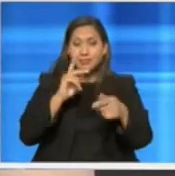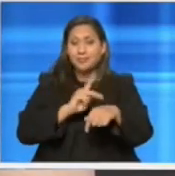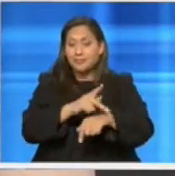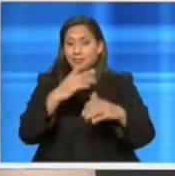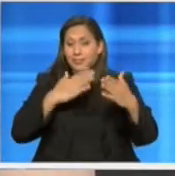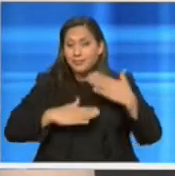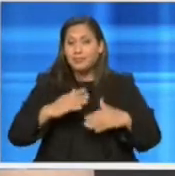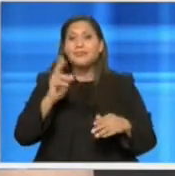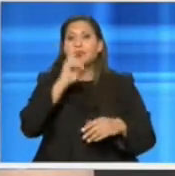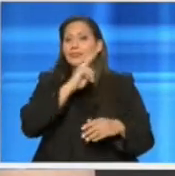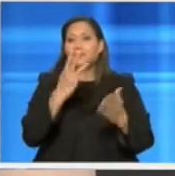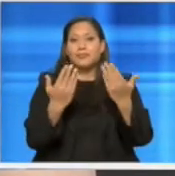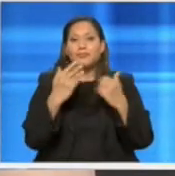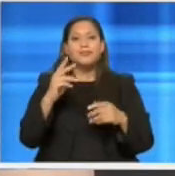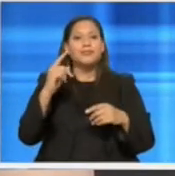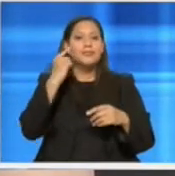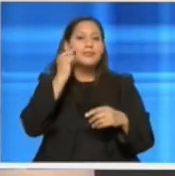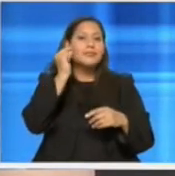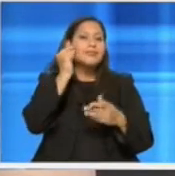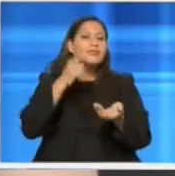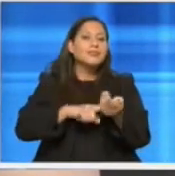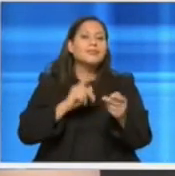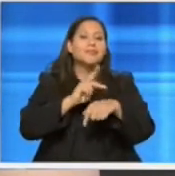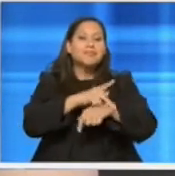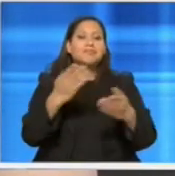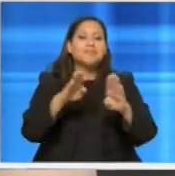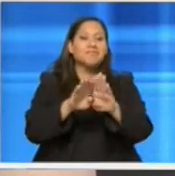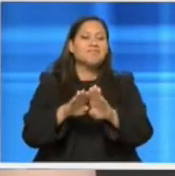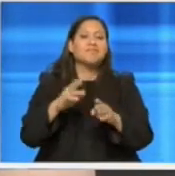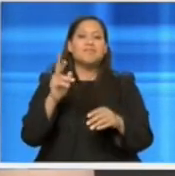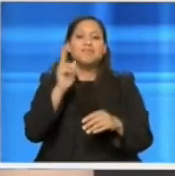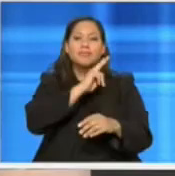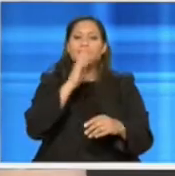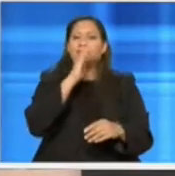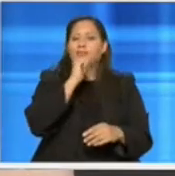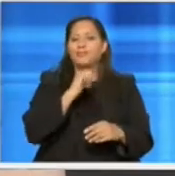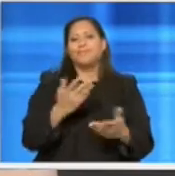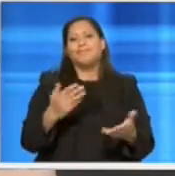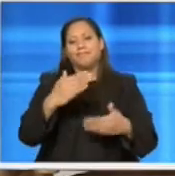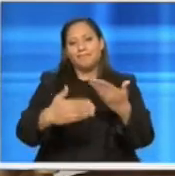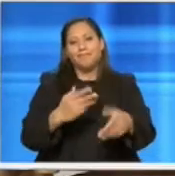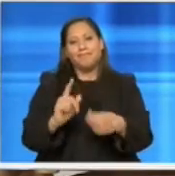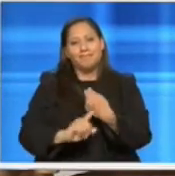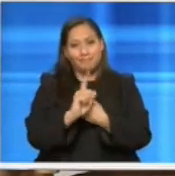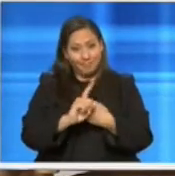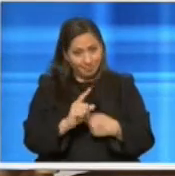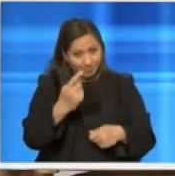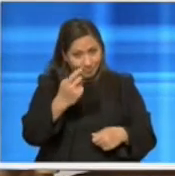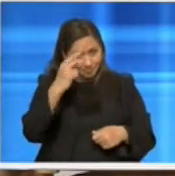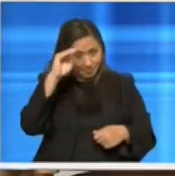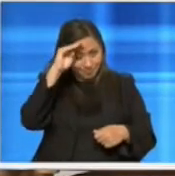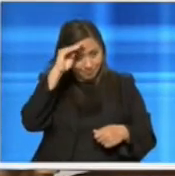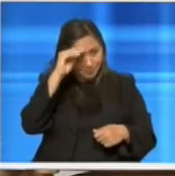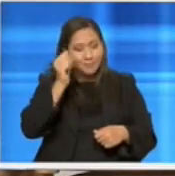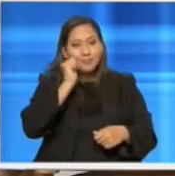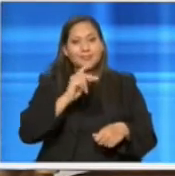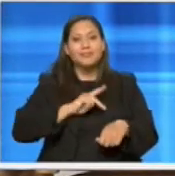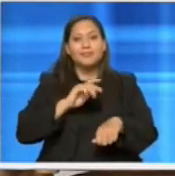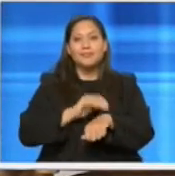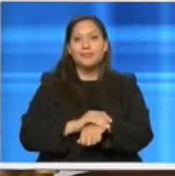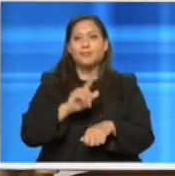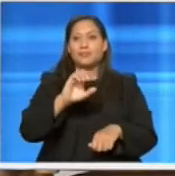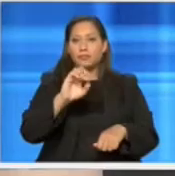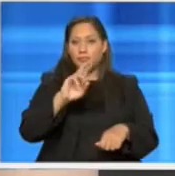no se oxigena porque no puede respirar y pues ahí vienen las consecuencias. Y pensando en esto, como siempre, nuestros amigos de